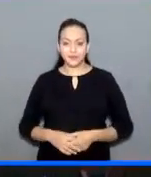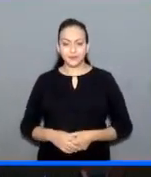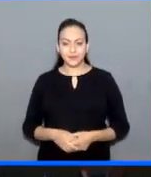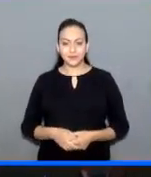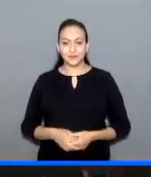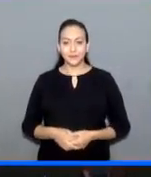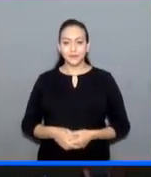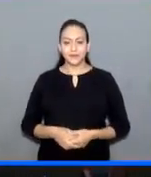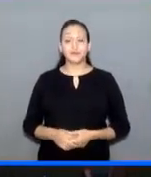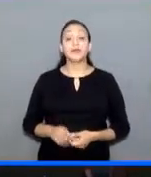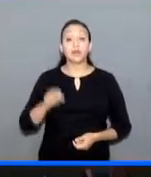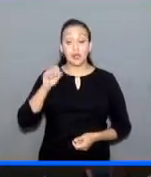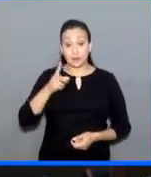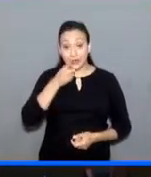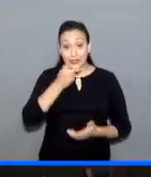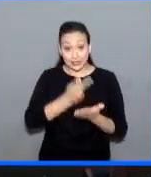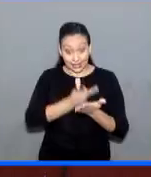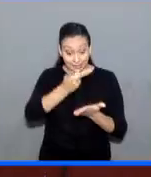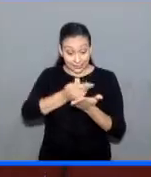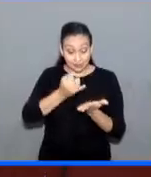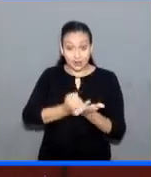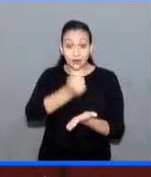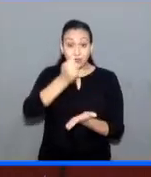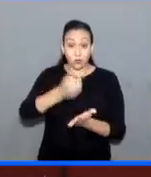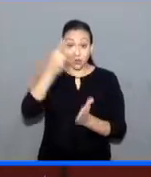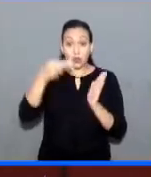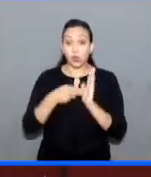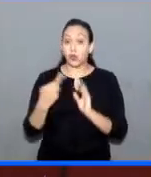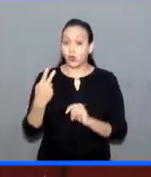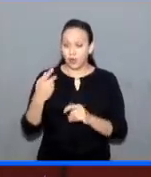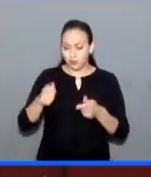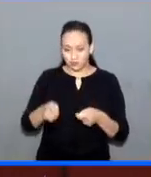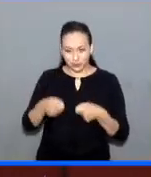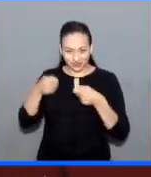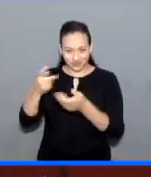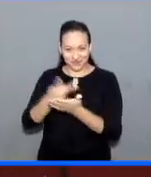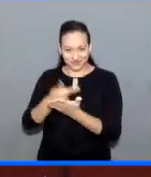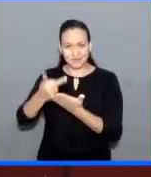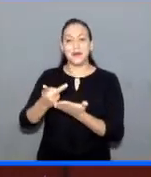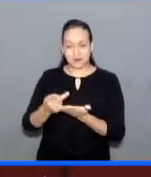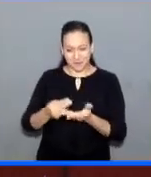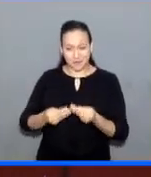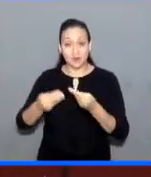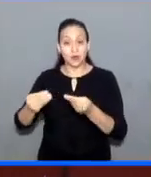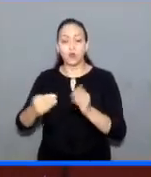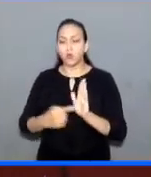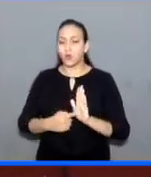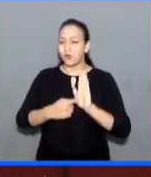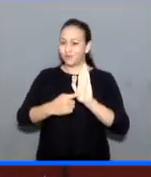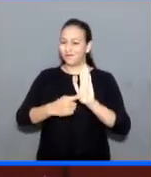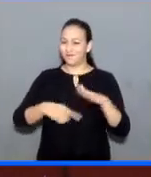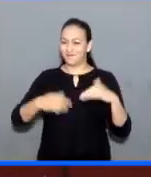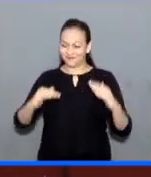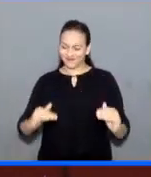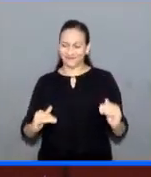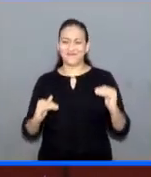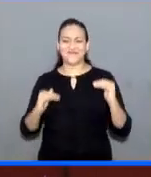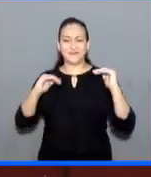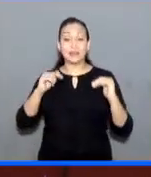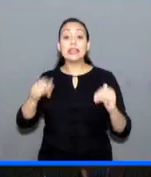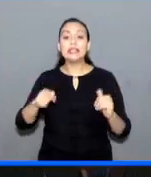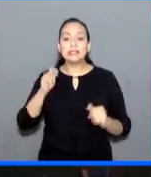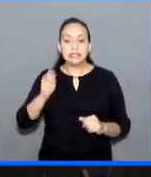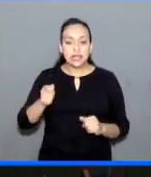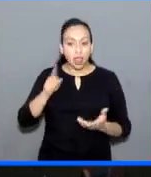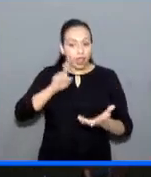Añadieron que el Premio Sentencias 2025, además de ser un reconocimiento y un homenaje, pues representa toda una agenda de